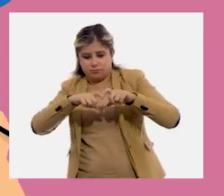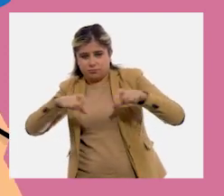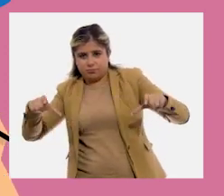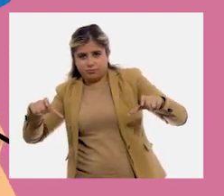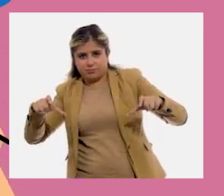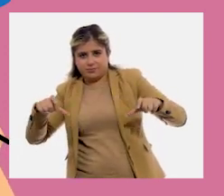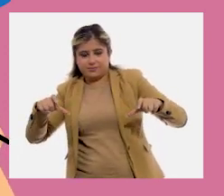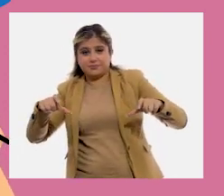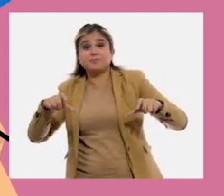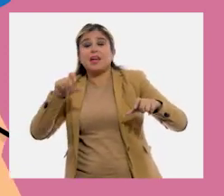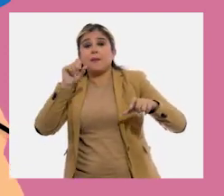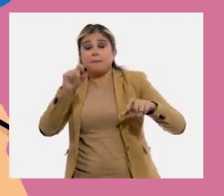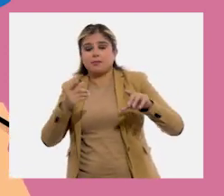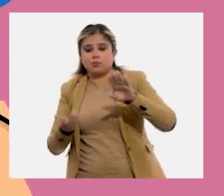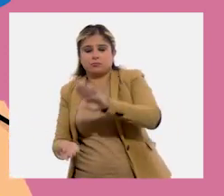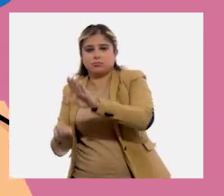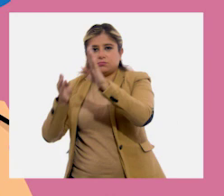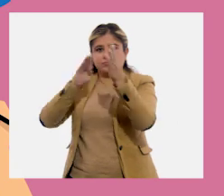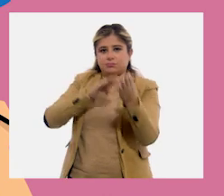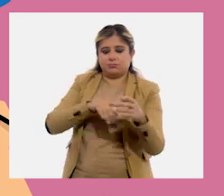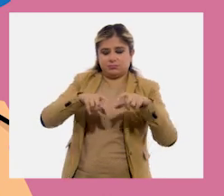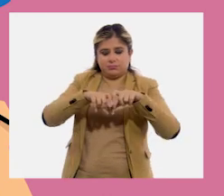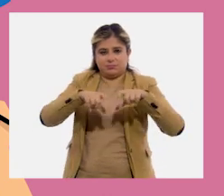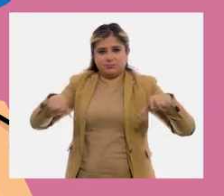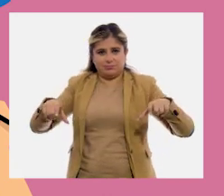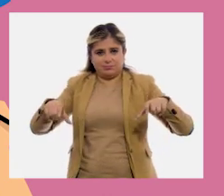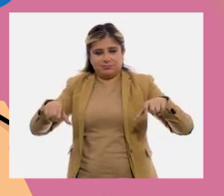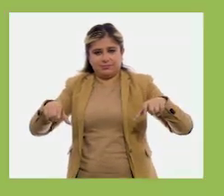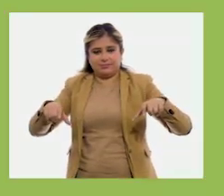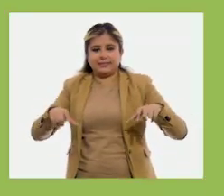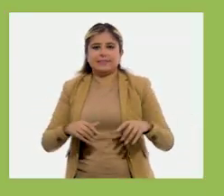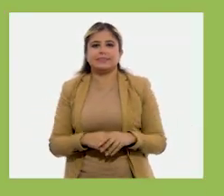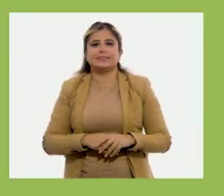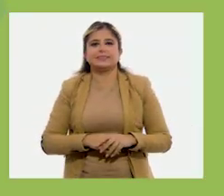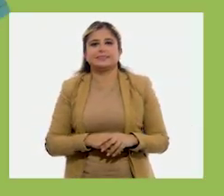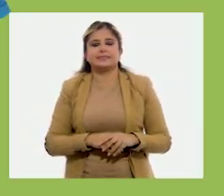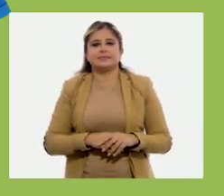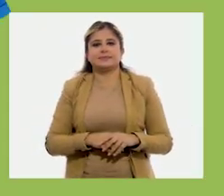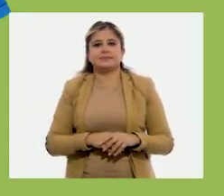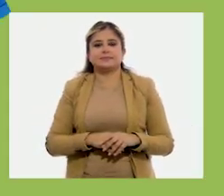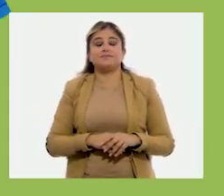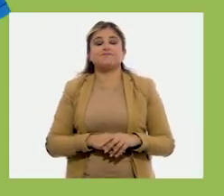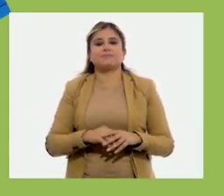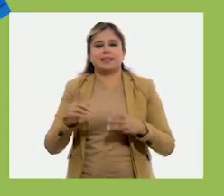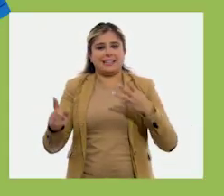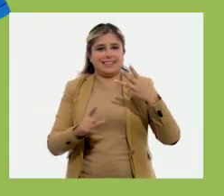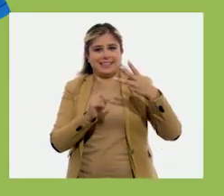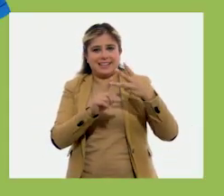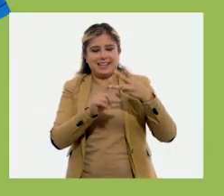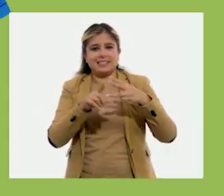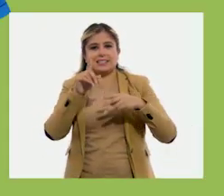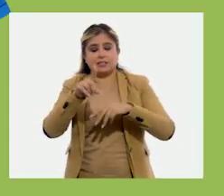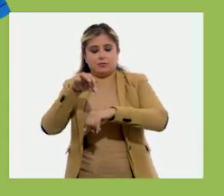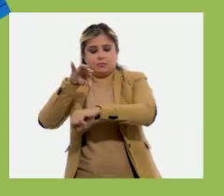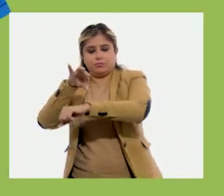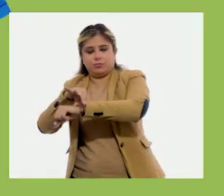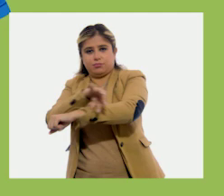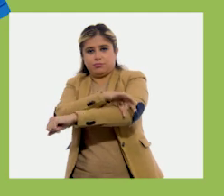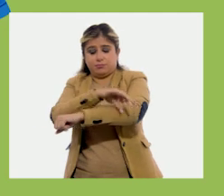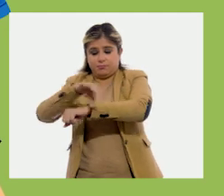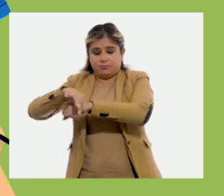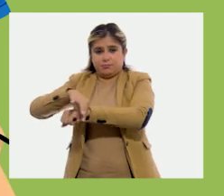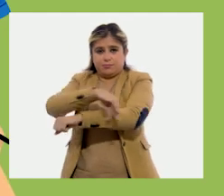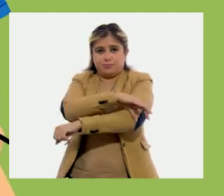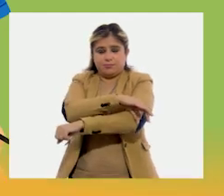arriba. Repite el paso anterior del otro lado de la playera. 3. Traza la línea